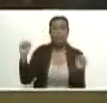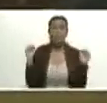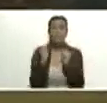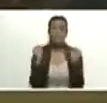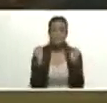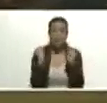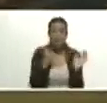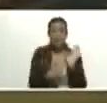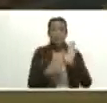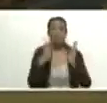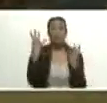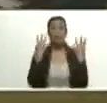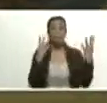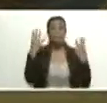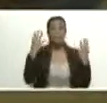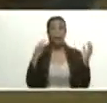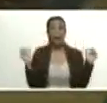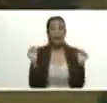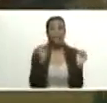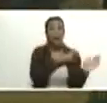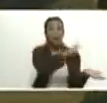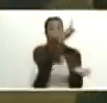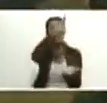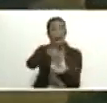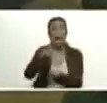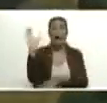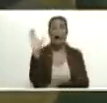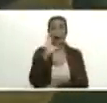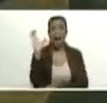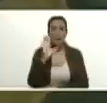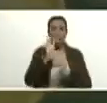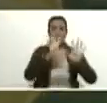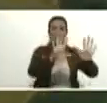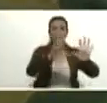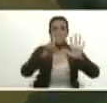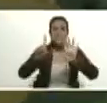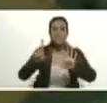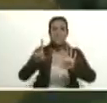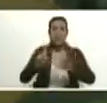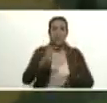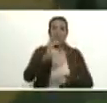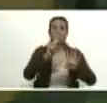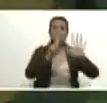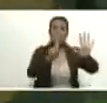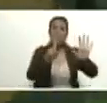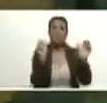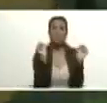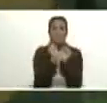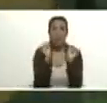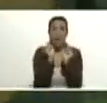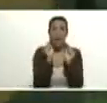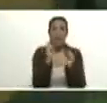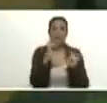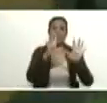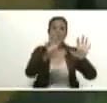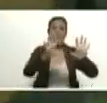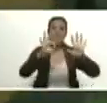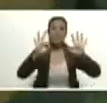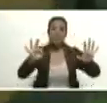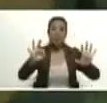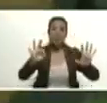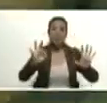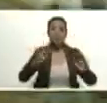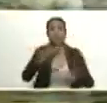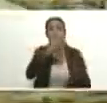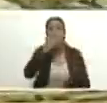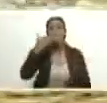vinieron al evento. Y de esos 65 lotes salieron 6 de Mérida en los 18 mejores cafeses